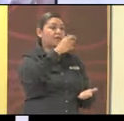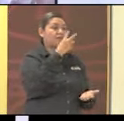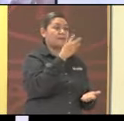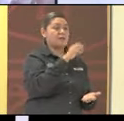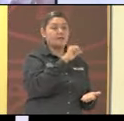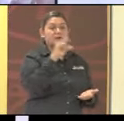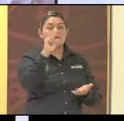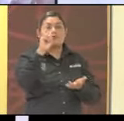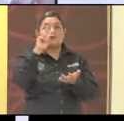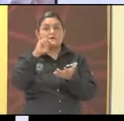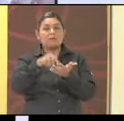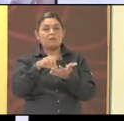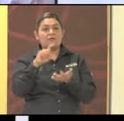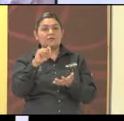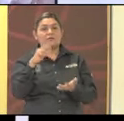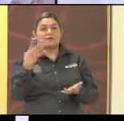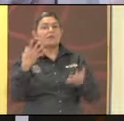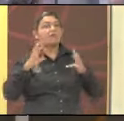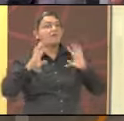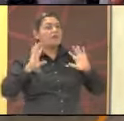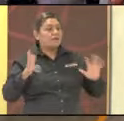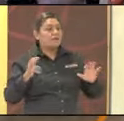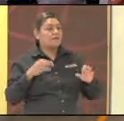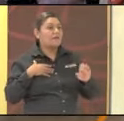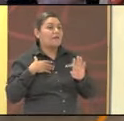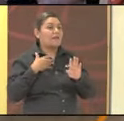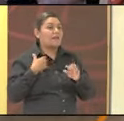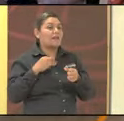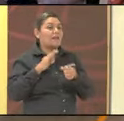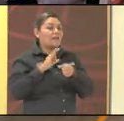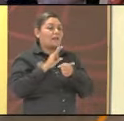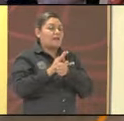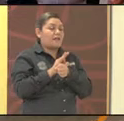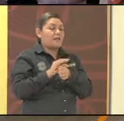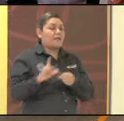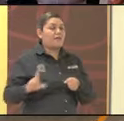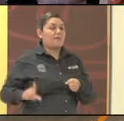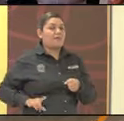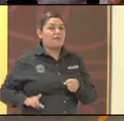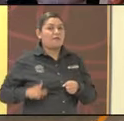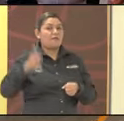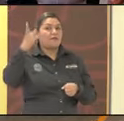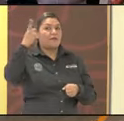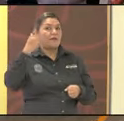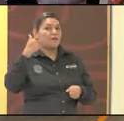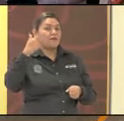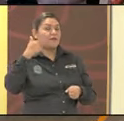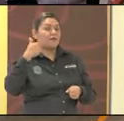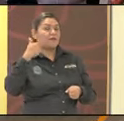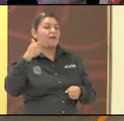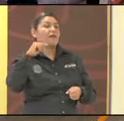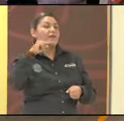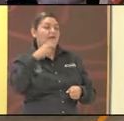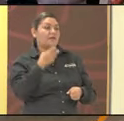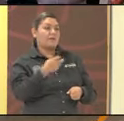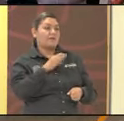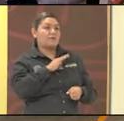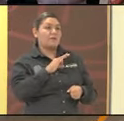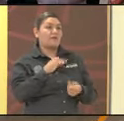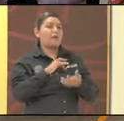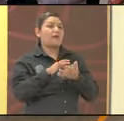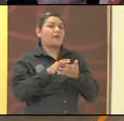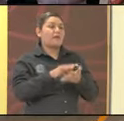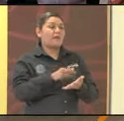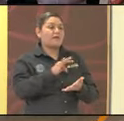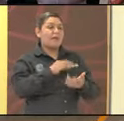2023-2024 ya vamos a tener el respaldo del gobierno de Tamaulipas en becas. Y pues eso nos va a permitir tener la posibilidad